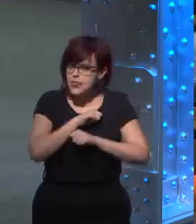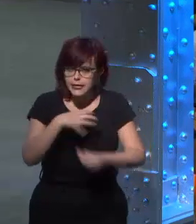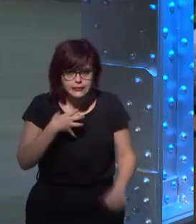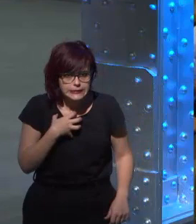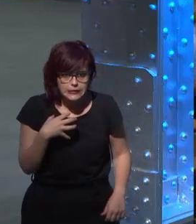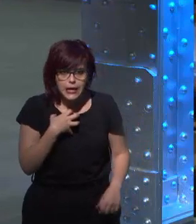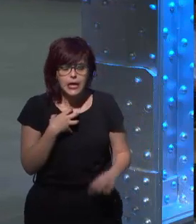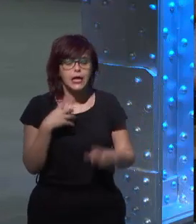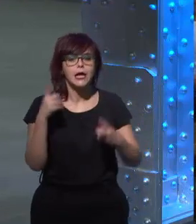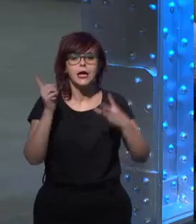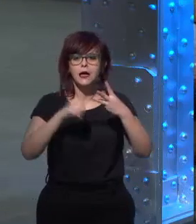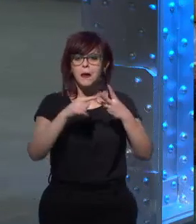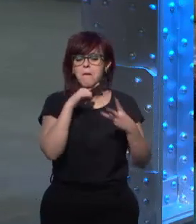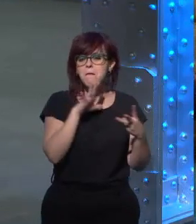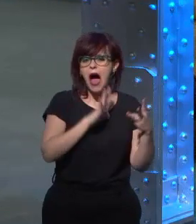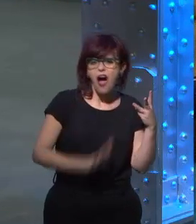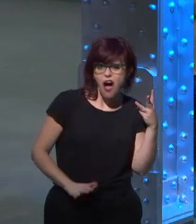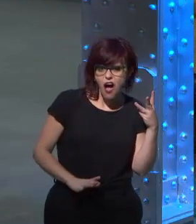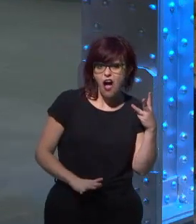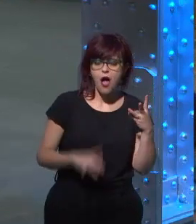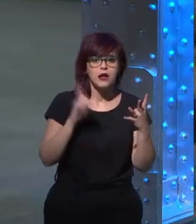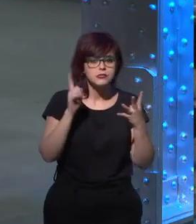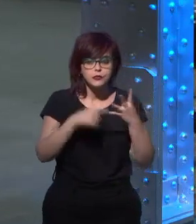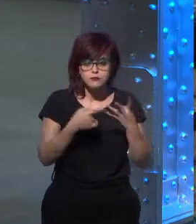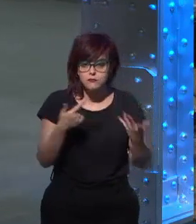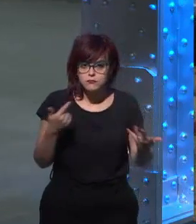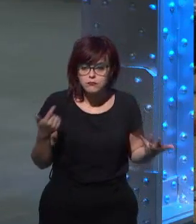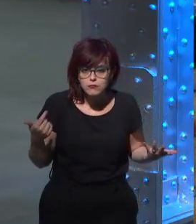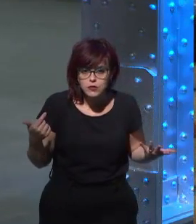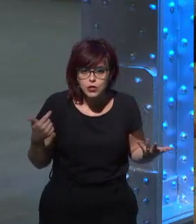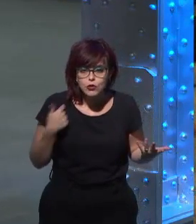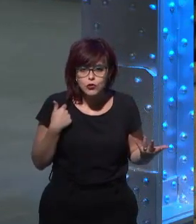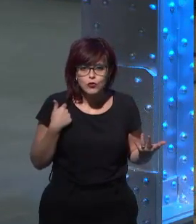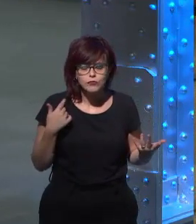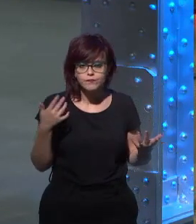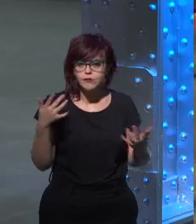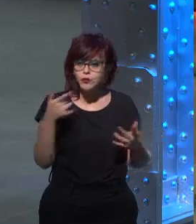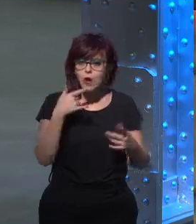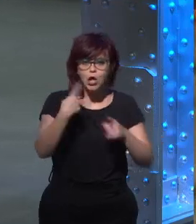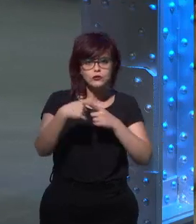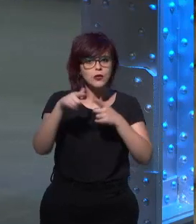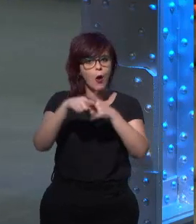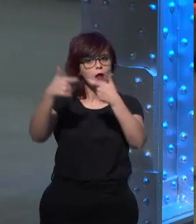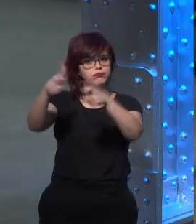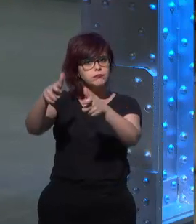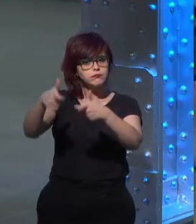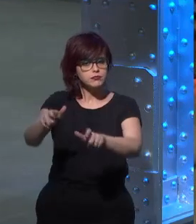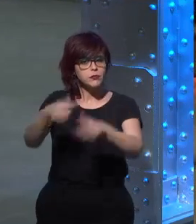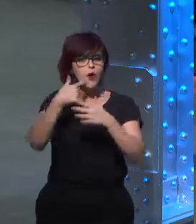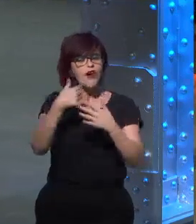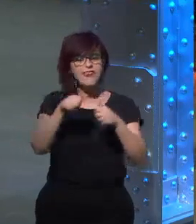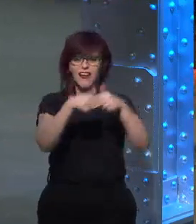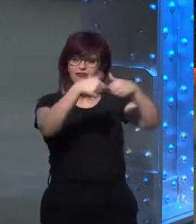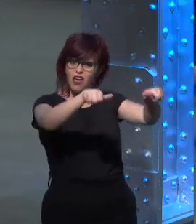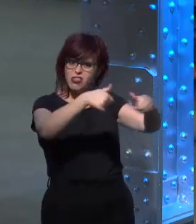como personas vagas. Es decir, yo percibo que hay muchas afirmaciones categóricas sobre los millennials cuando